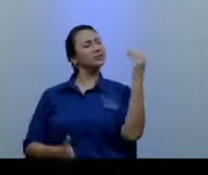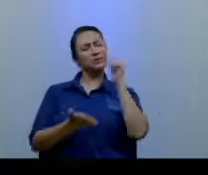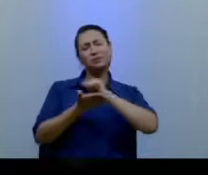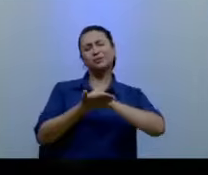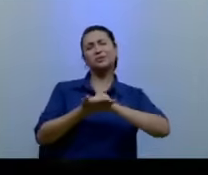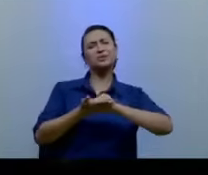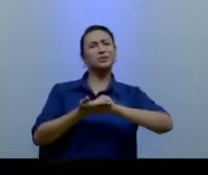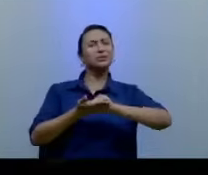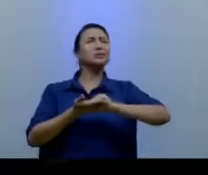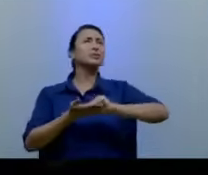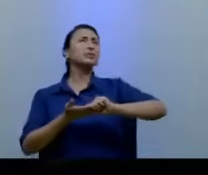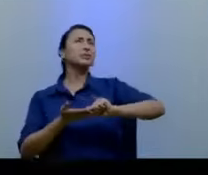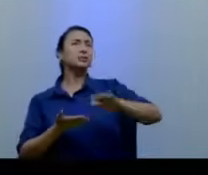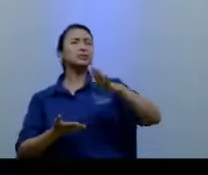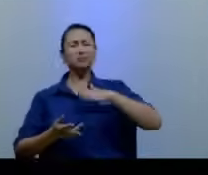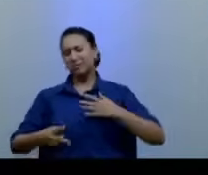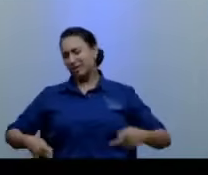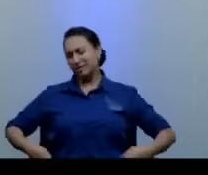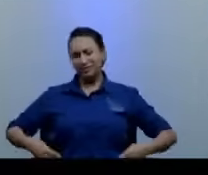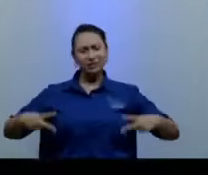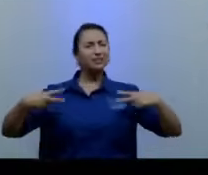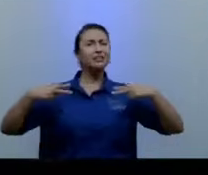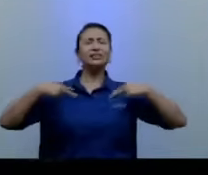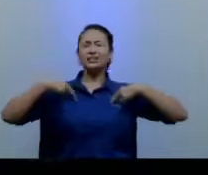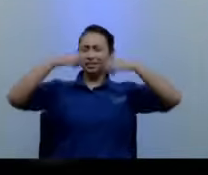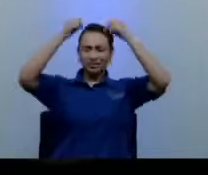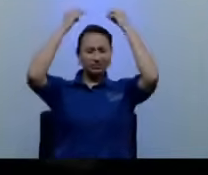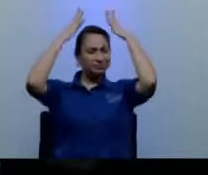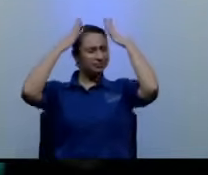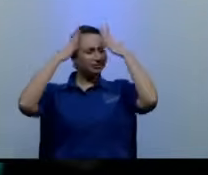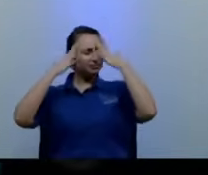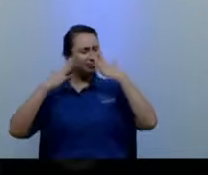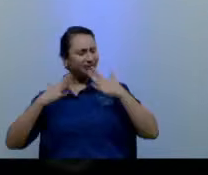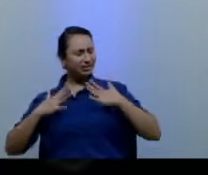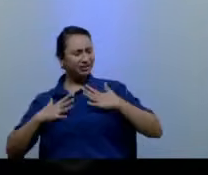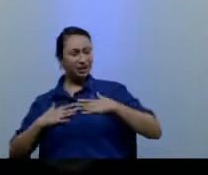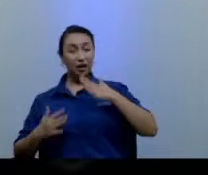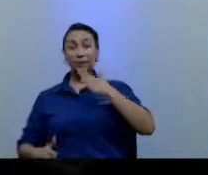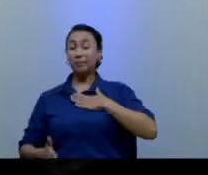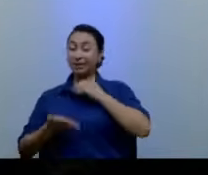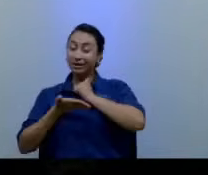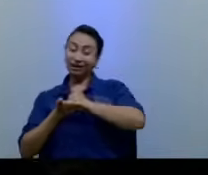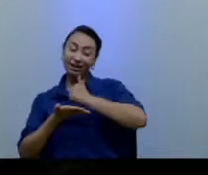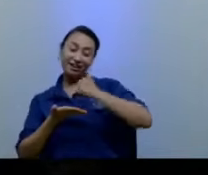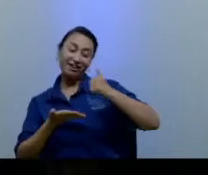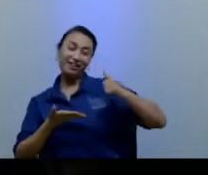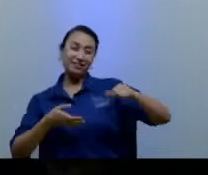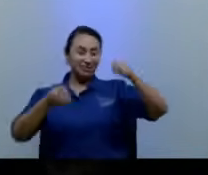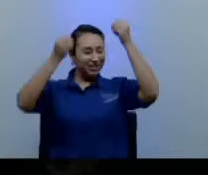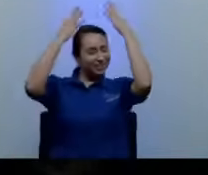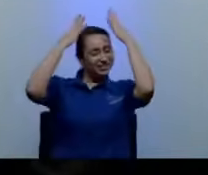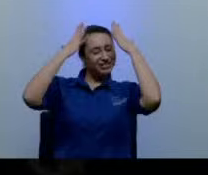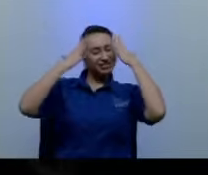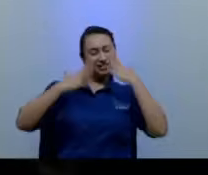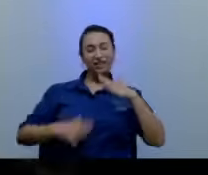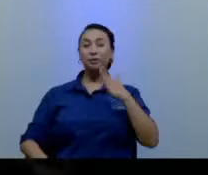Espíritu de Dios, llena mi vida, llena mi